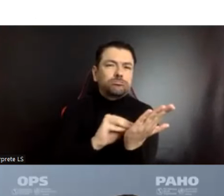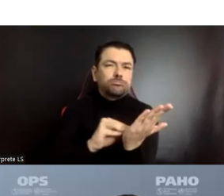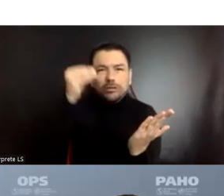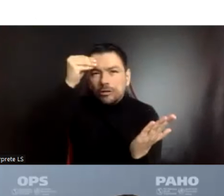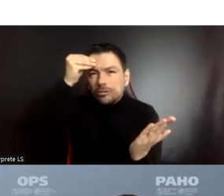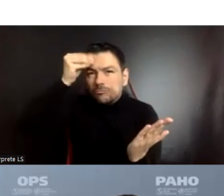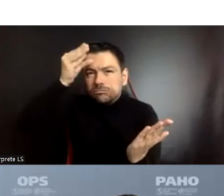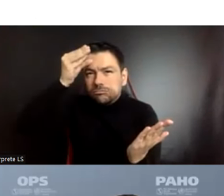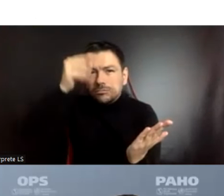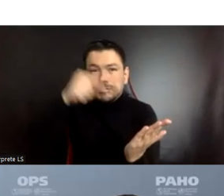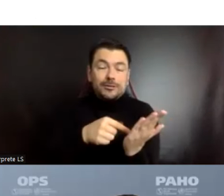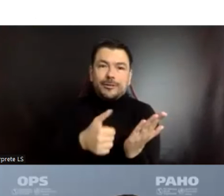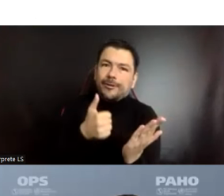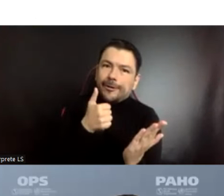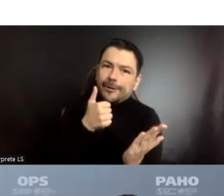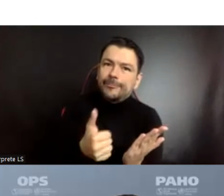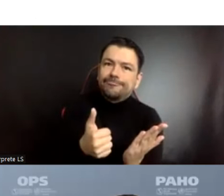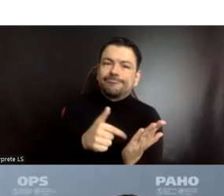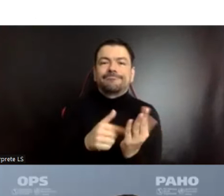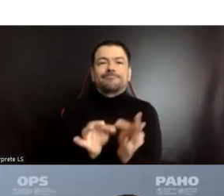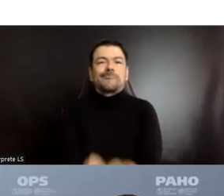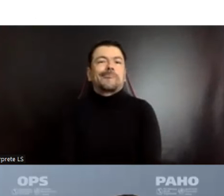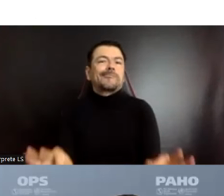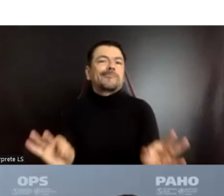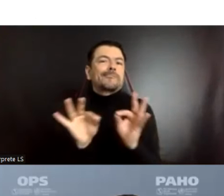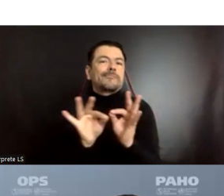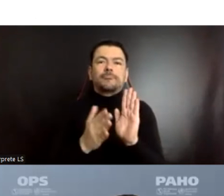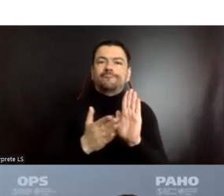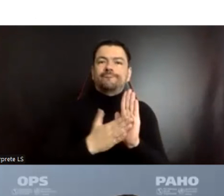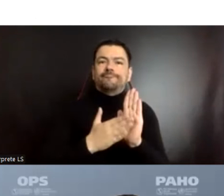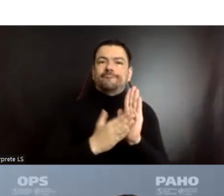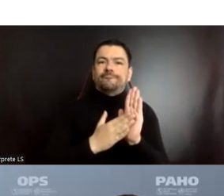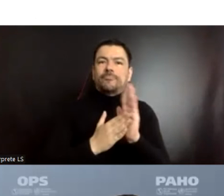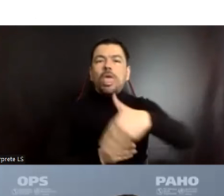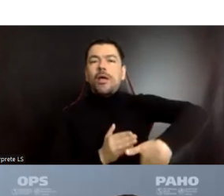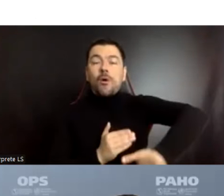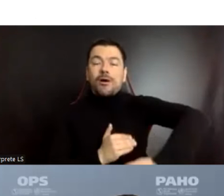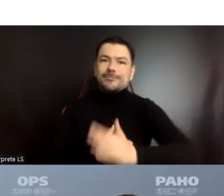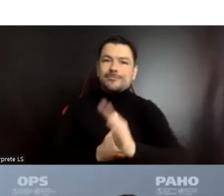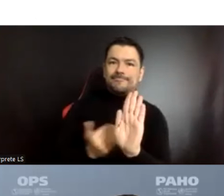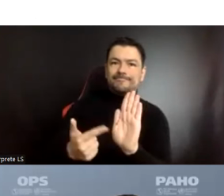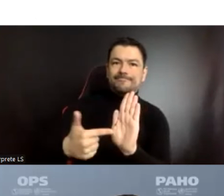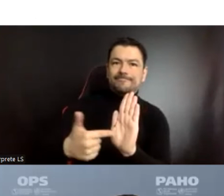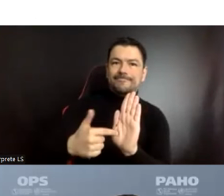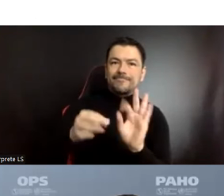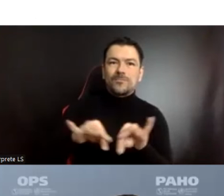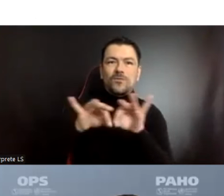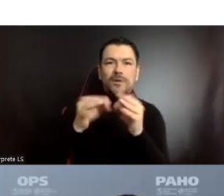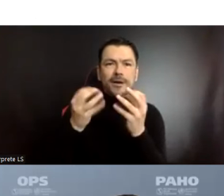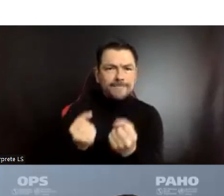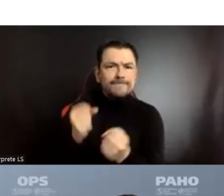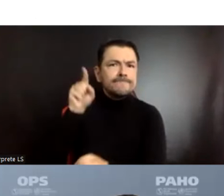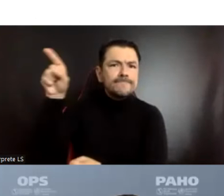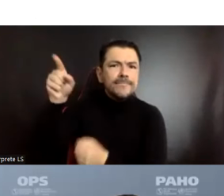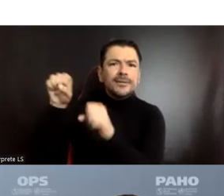en esa respuesta y esa resiliencia de sistemas de salud antes, durante y después de las emergencias y